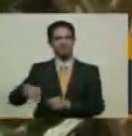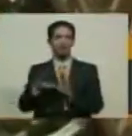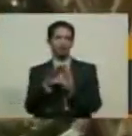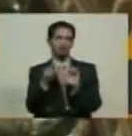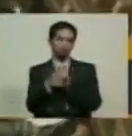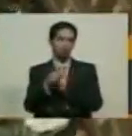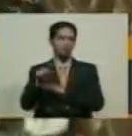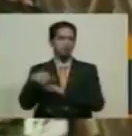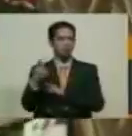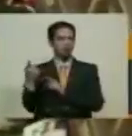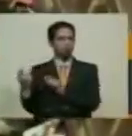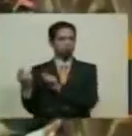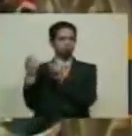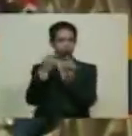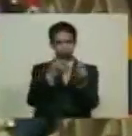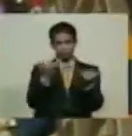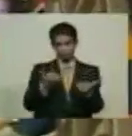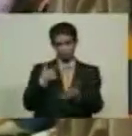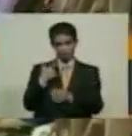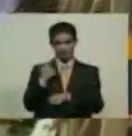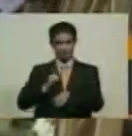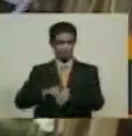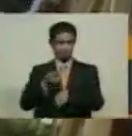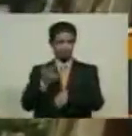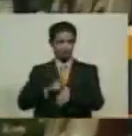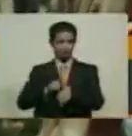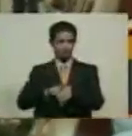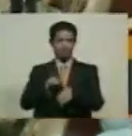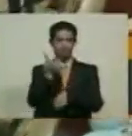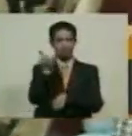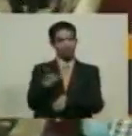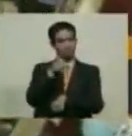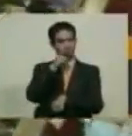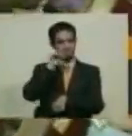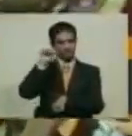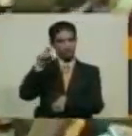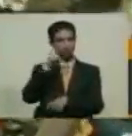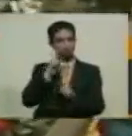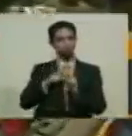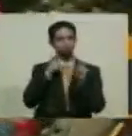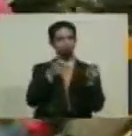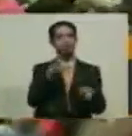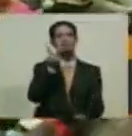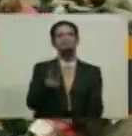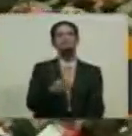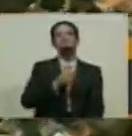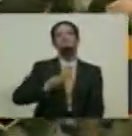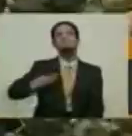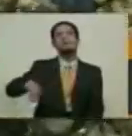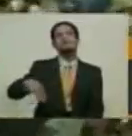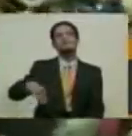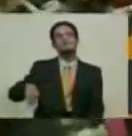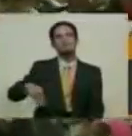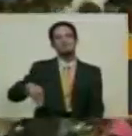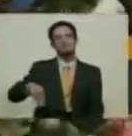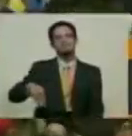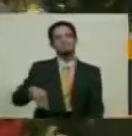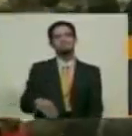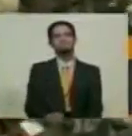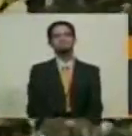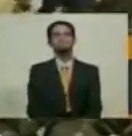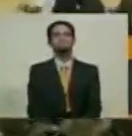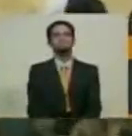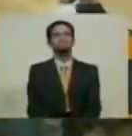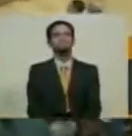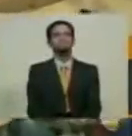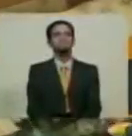fuera designada en horas de la tarde por el jefe de Estado venezolano como vicepresidenta ejecutiva de la República Bolivariana de Venezuela.